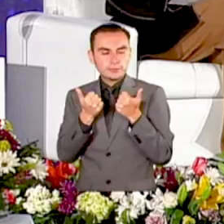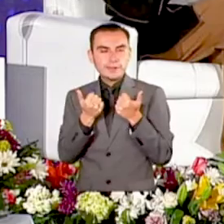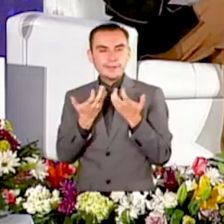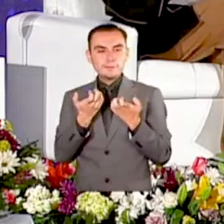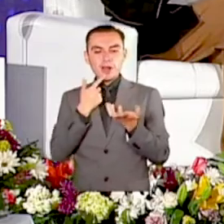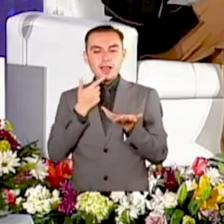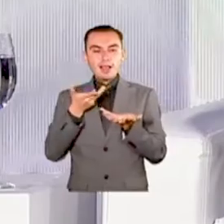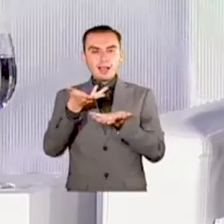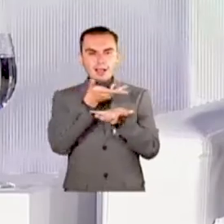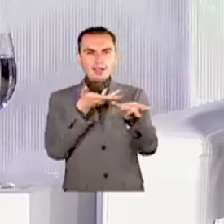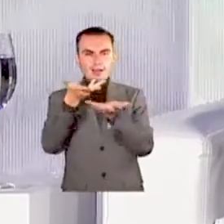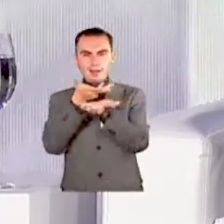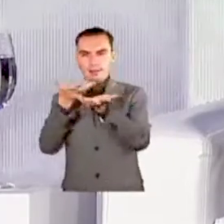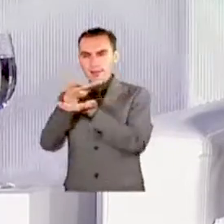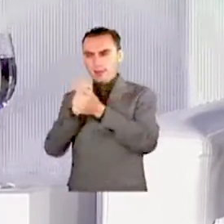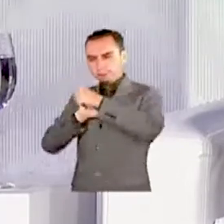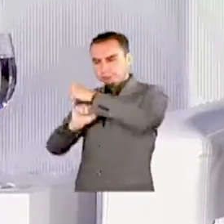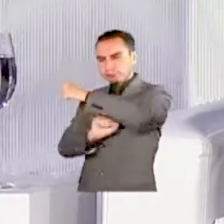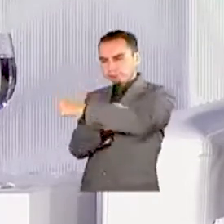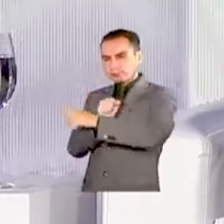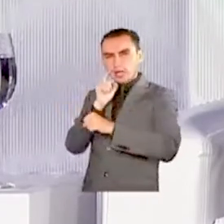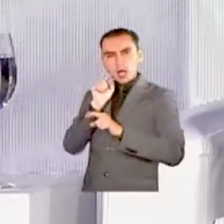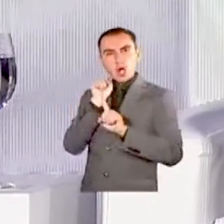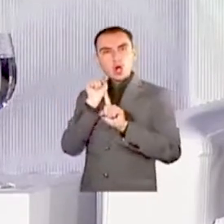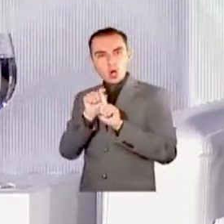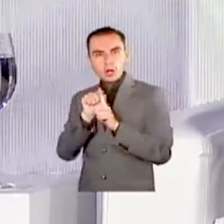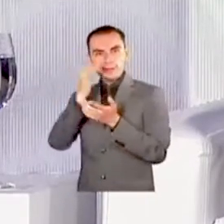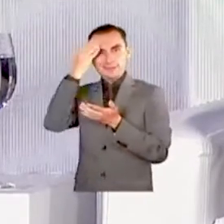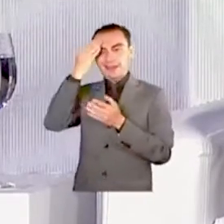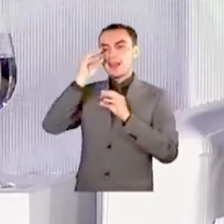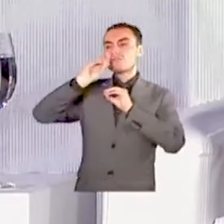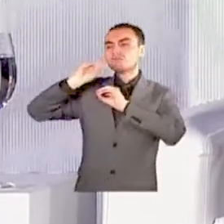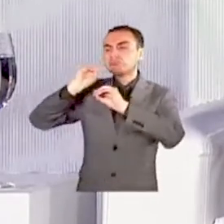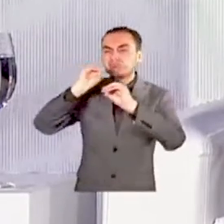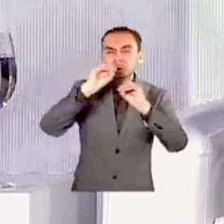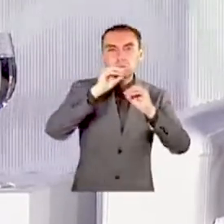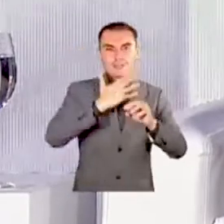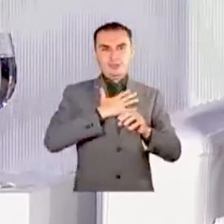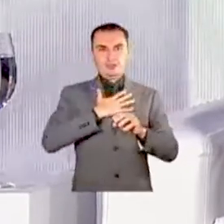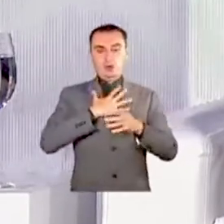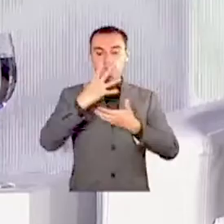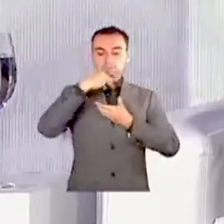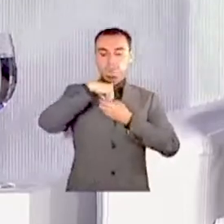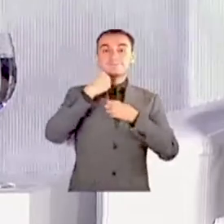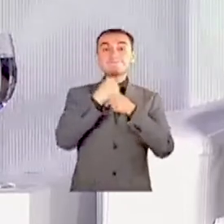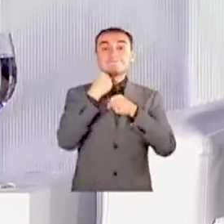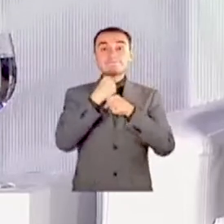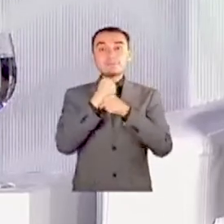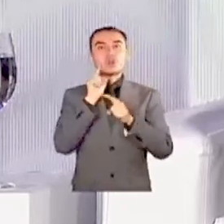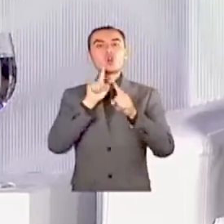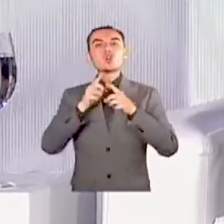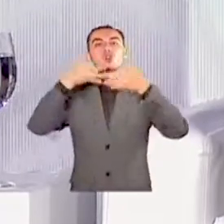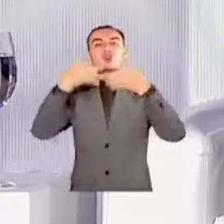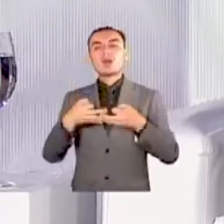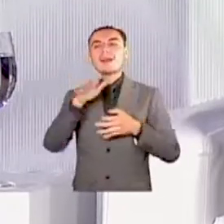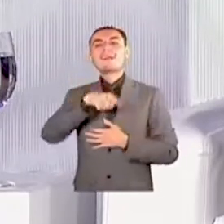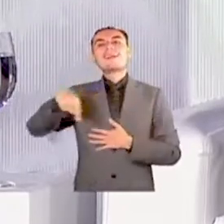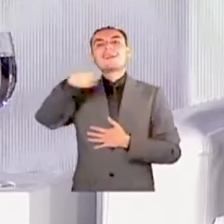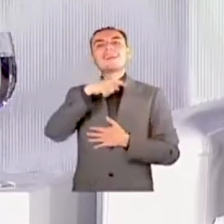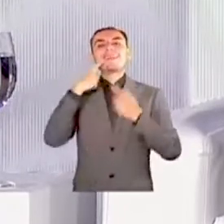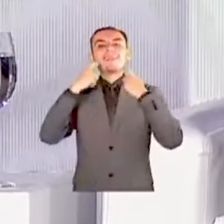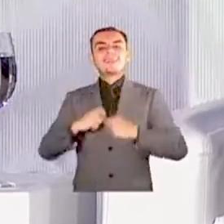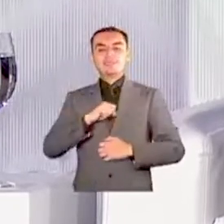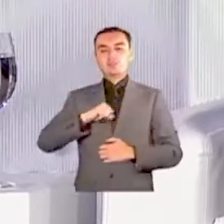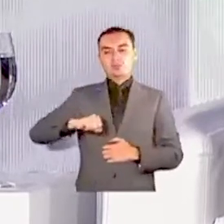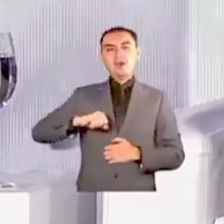transversalizar toda esa fortalecimiento en capacidades de nuestros funcionarios en garantía de los derechos humanos de